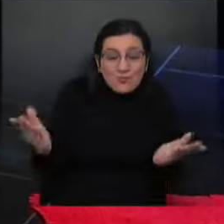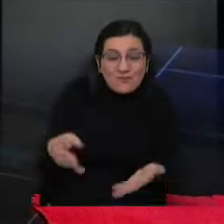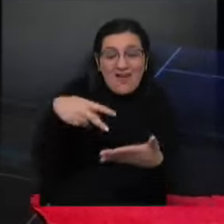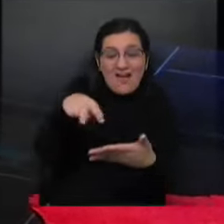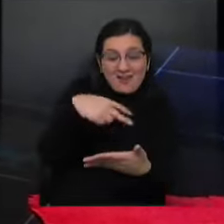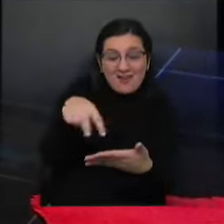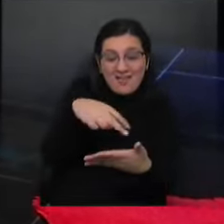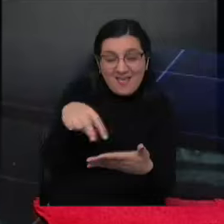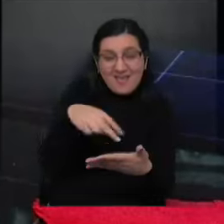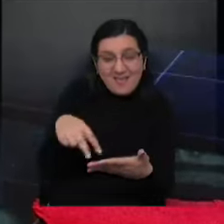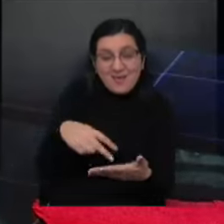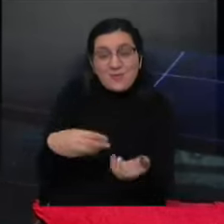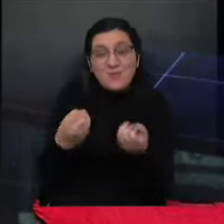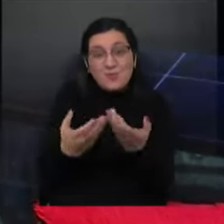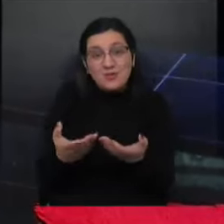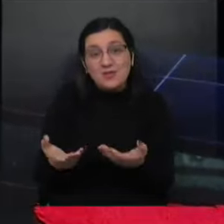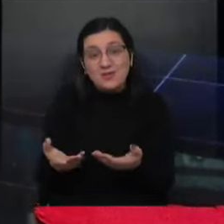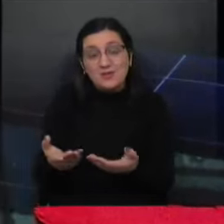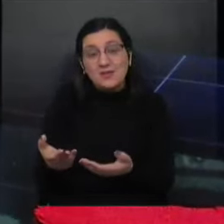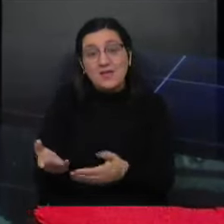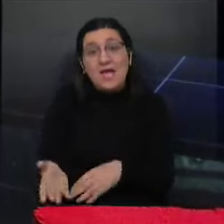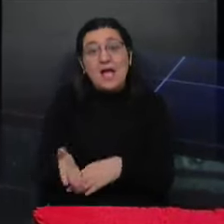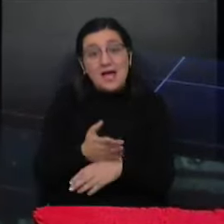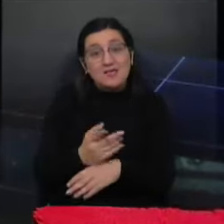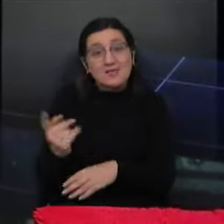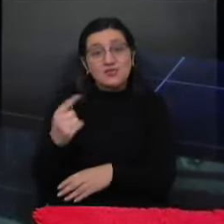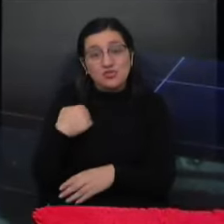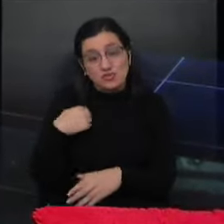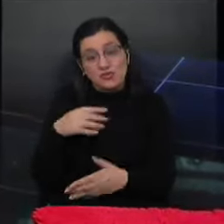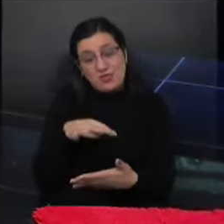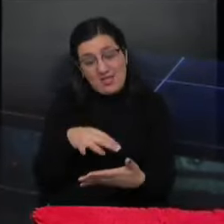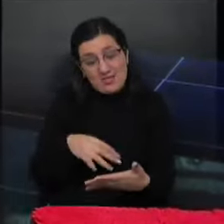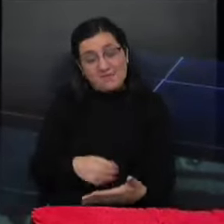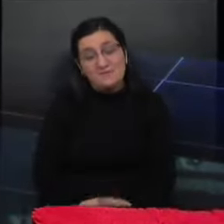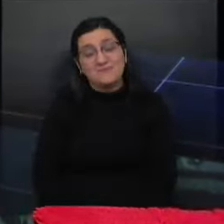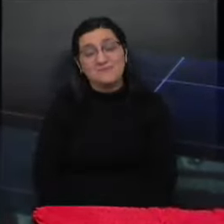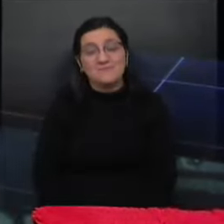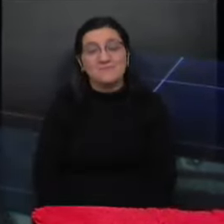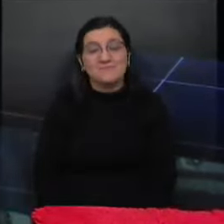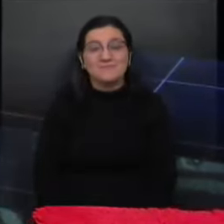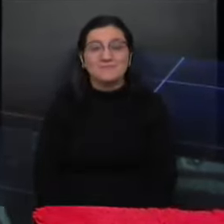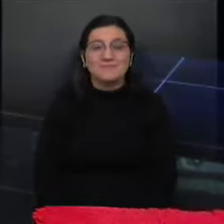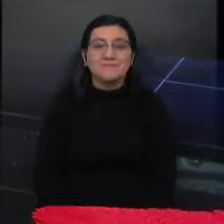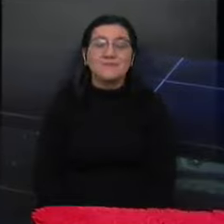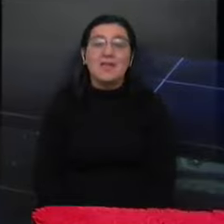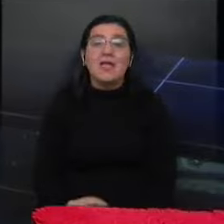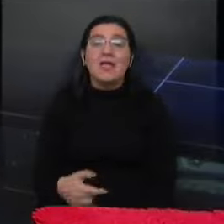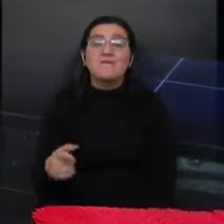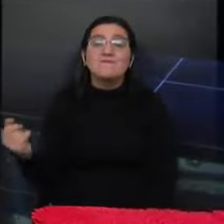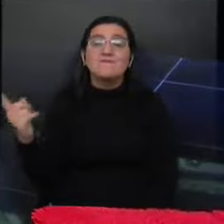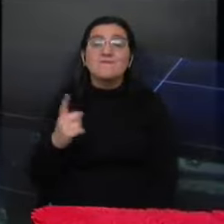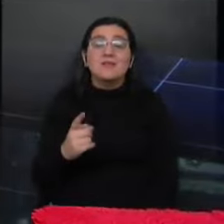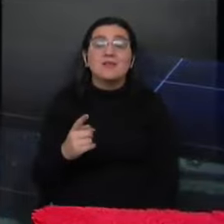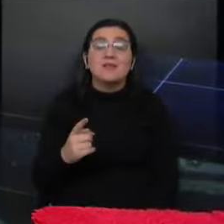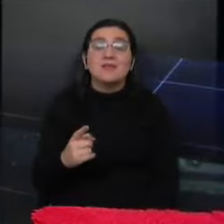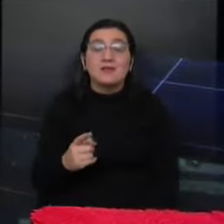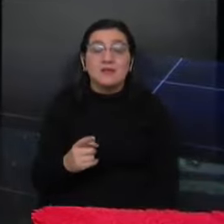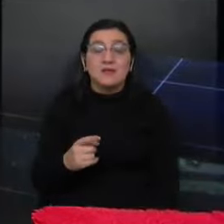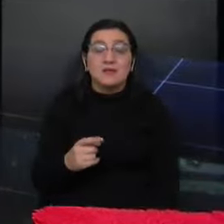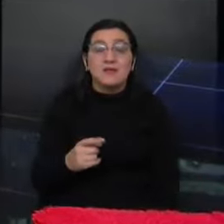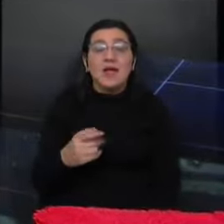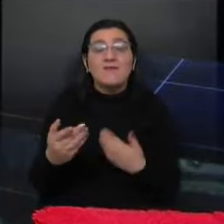lo digo literalmente porque antes de venir a su columna Tengo que leer este vamos a traer una referente de la literatura uruguaya como lo es